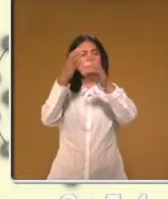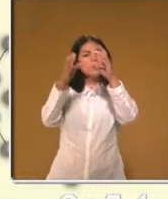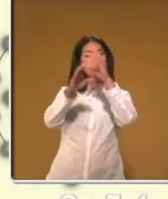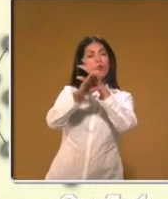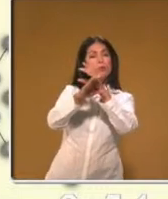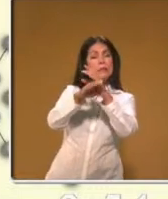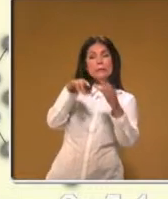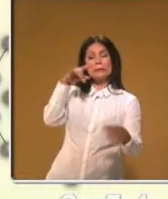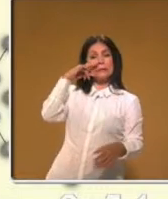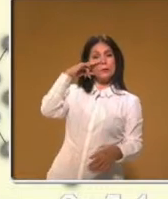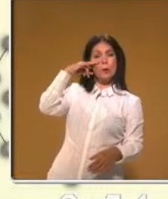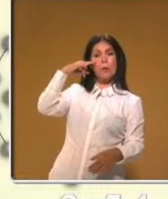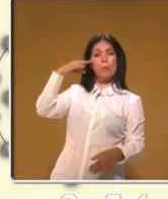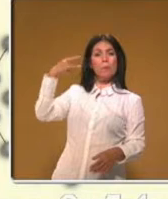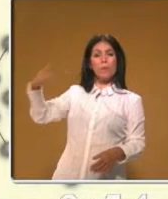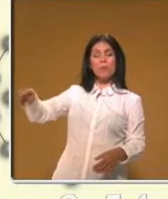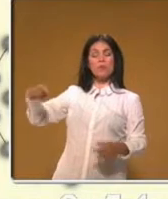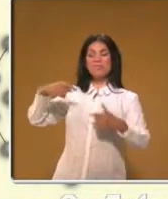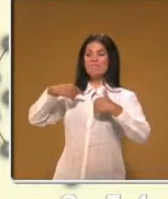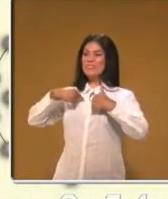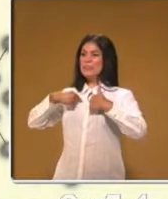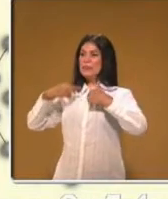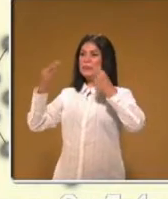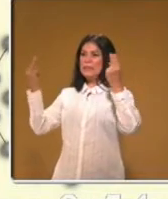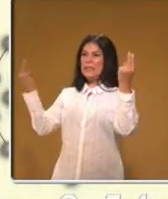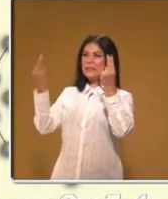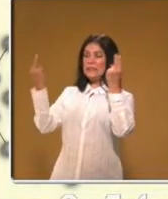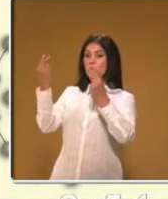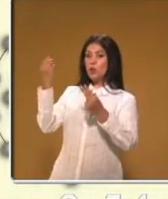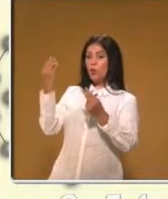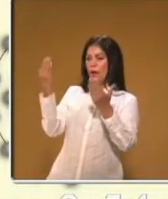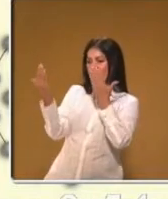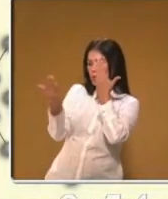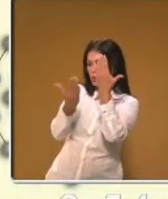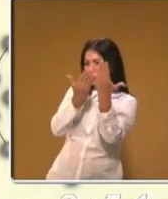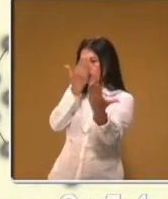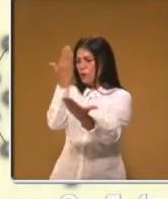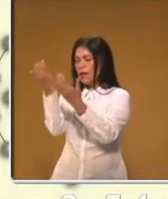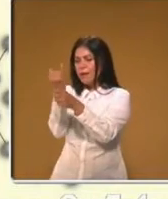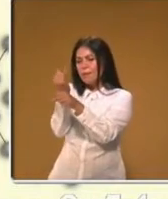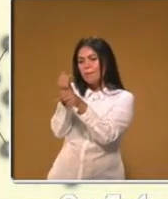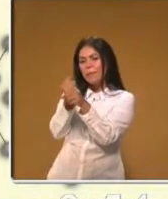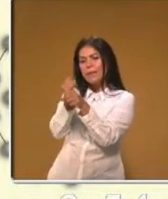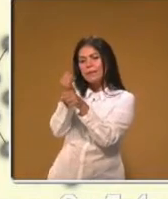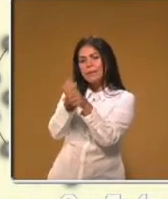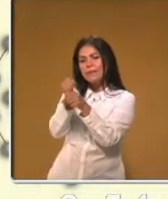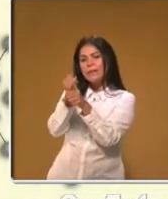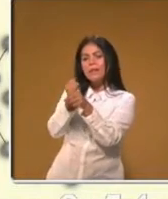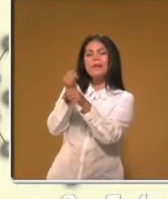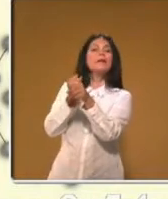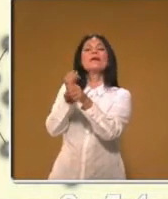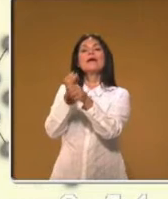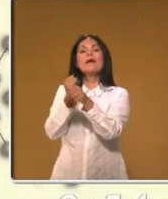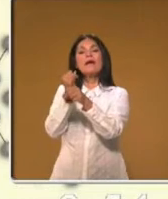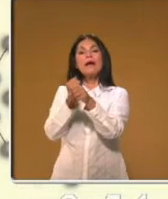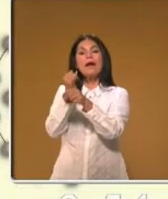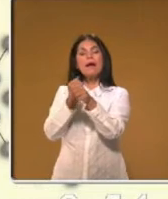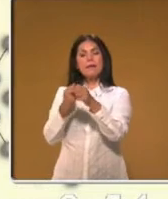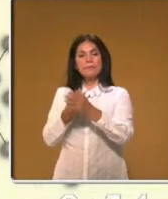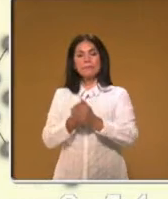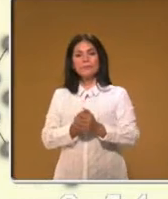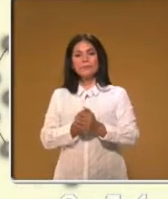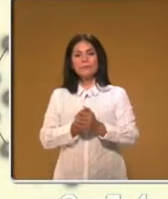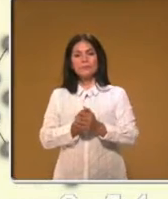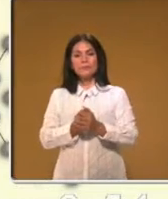Por ejemplo, aquí tenemos el modelo del sistema solar que se parece mucho al modelo atómico de Bohr. Hay